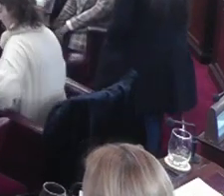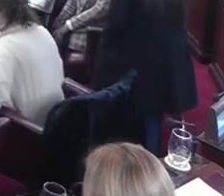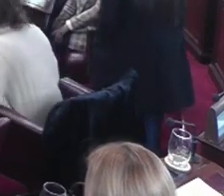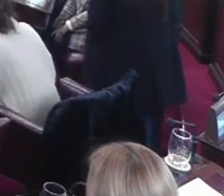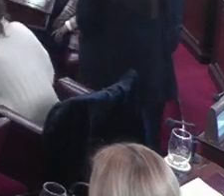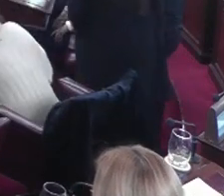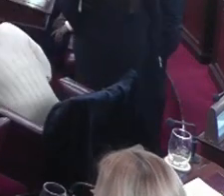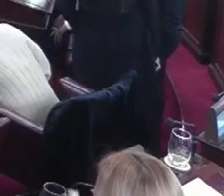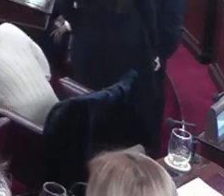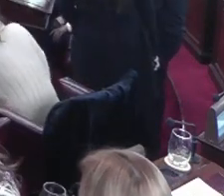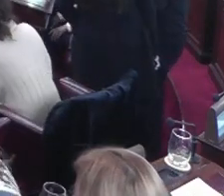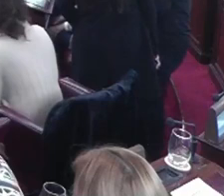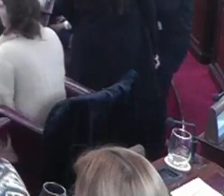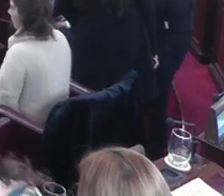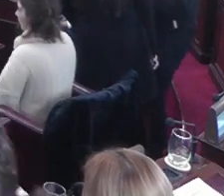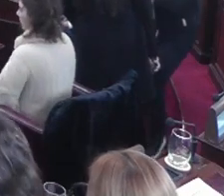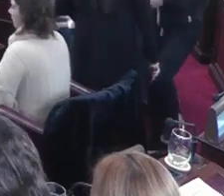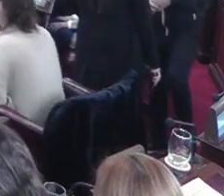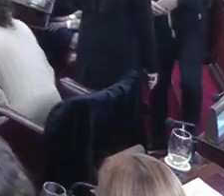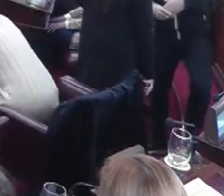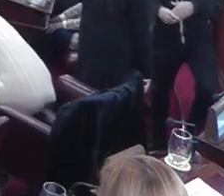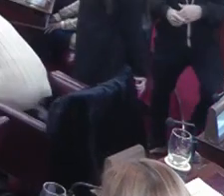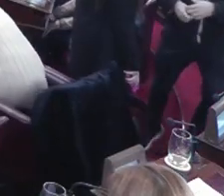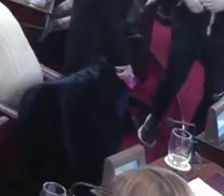Bravo bruera